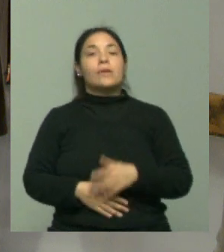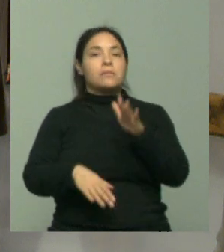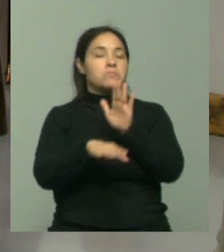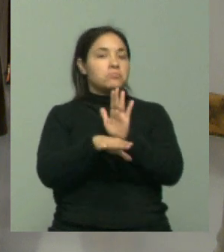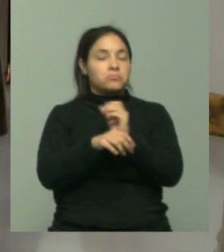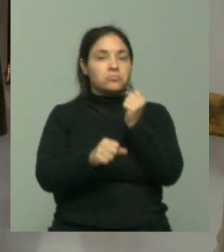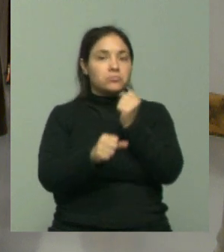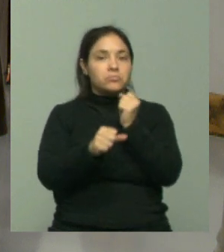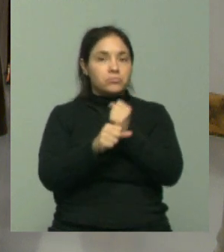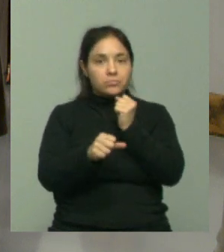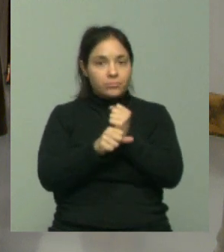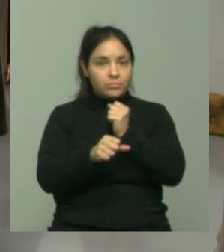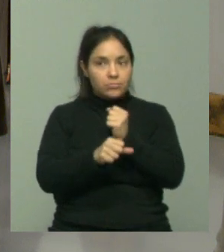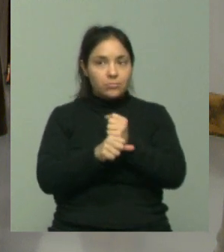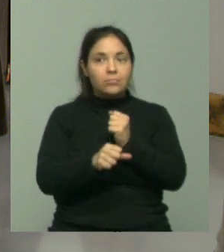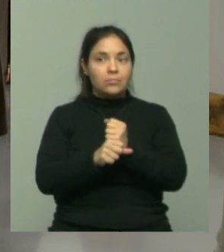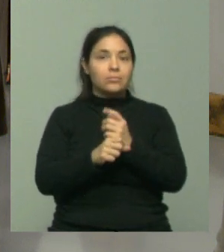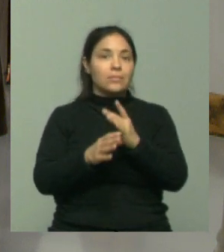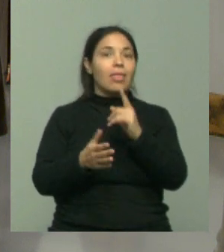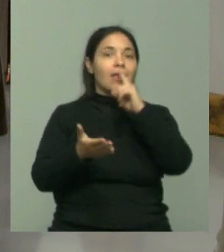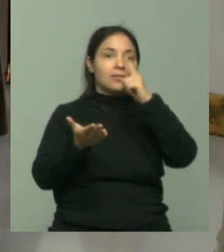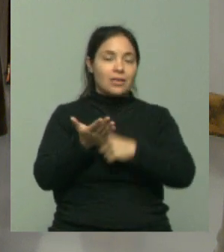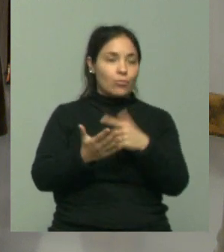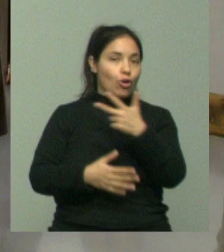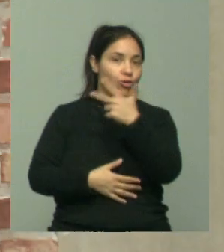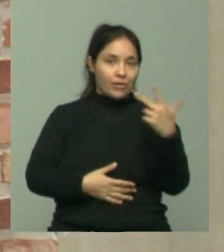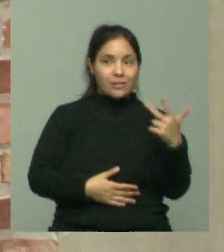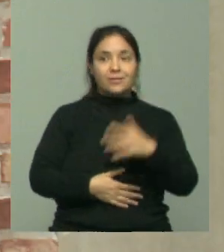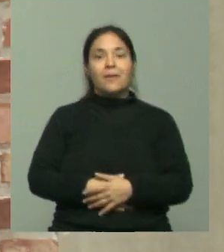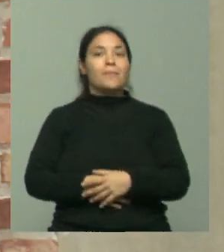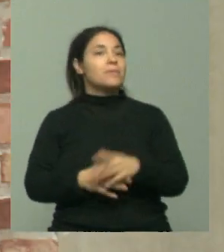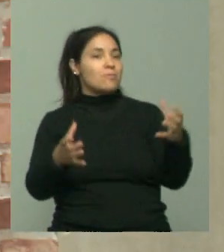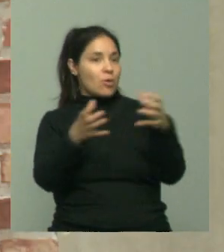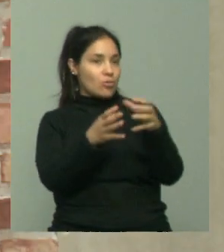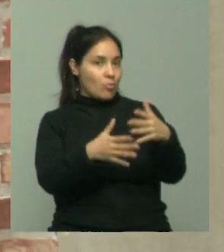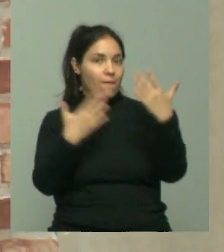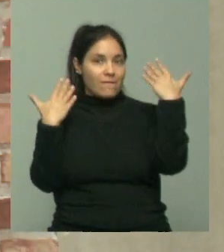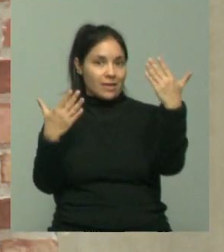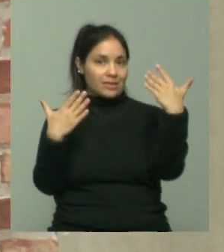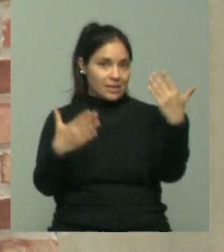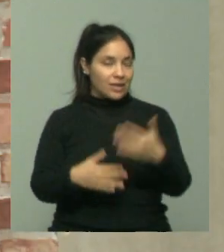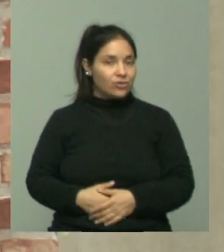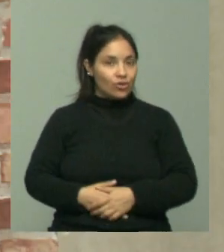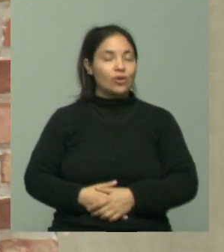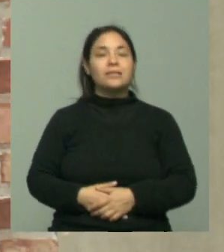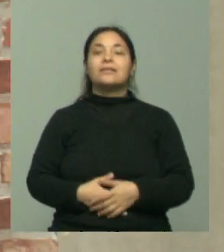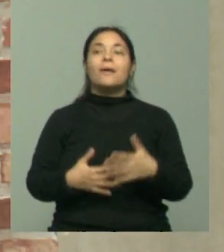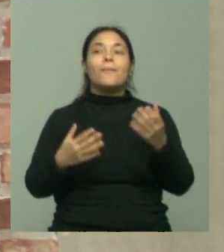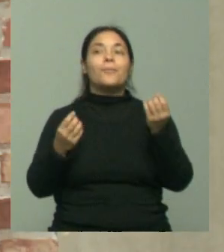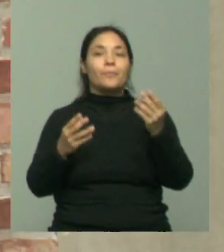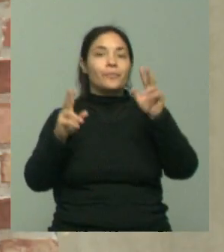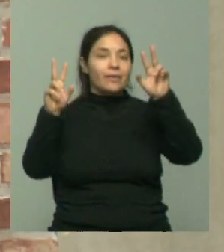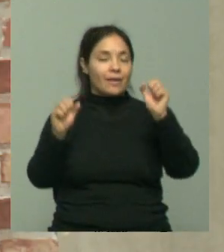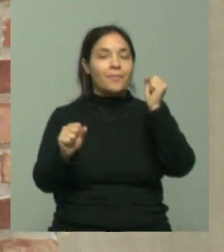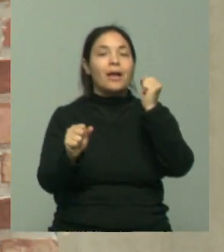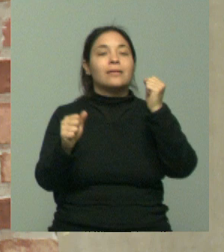trabajando, por eso decidimos venir los tres, digamos. Bueno, felicitaciones como equipo y digo esto, por eso hacía referencia un poco de esto de